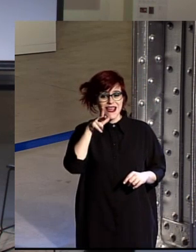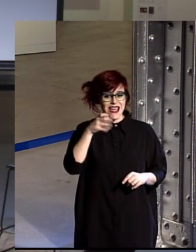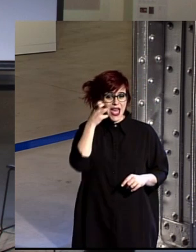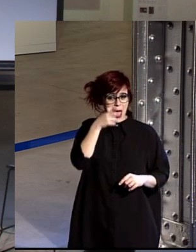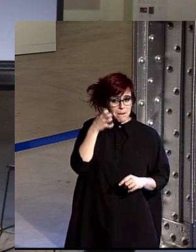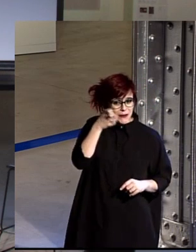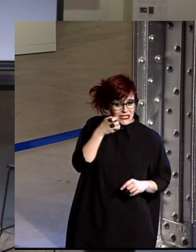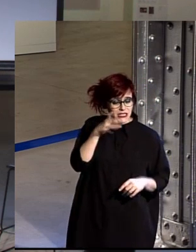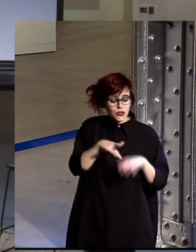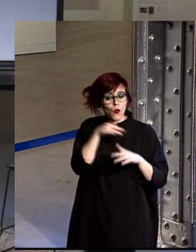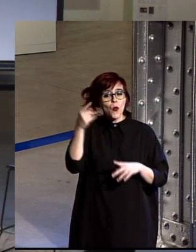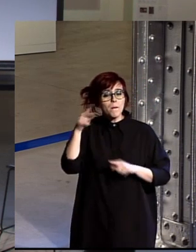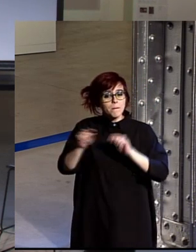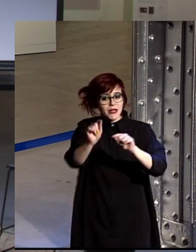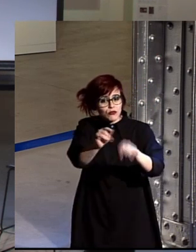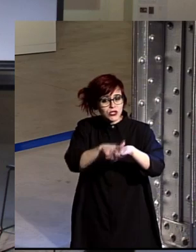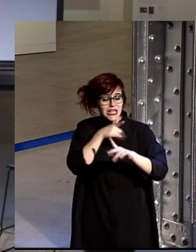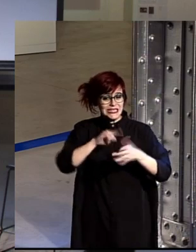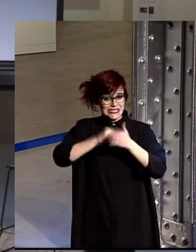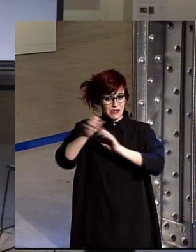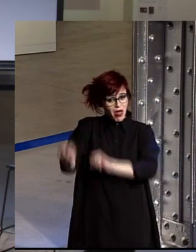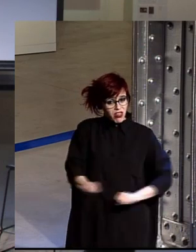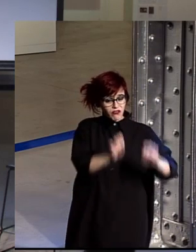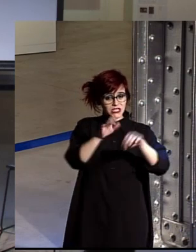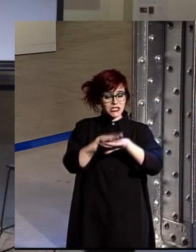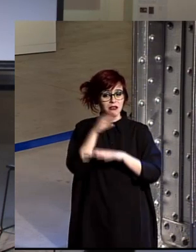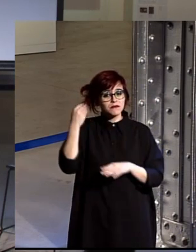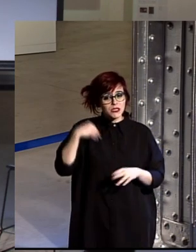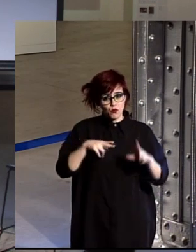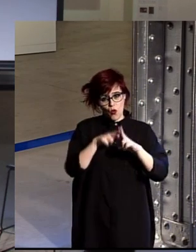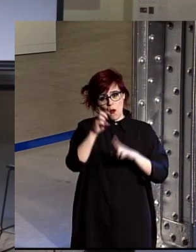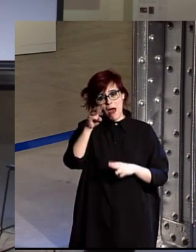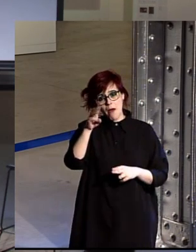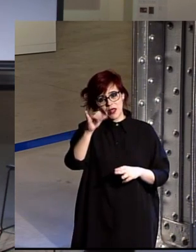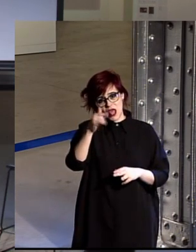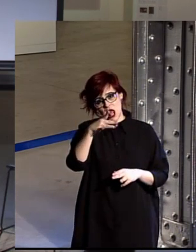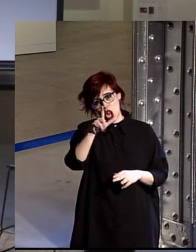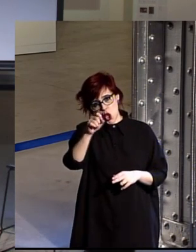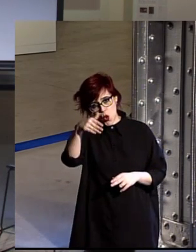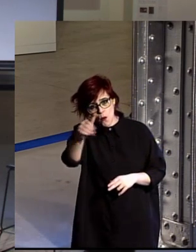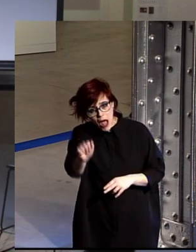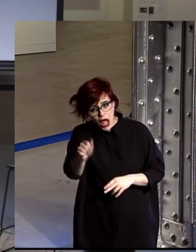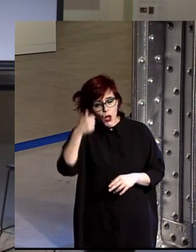virus linfotrófico que afecta a las células del sistema inmune también, papiloma humano.